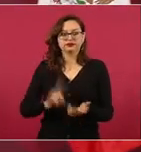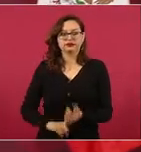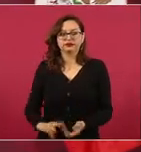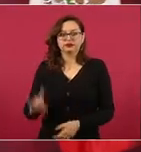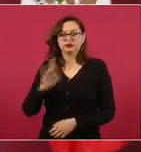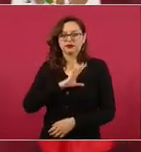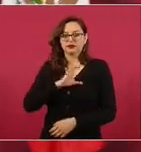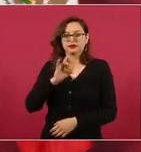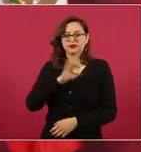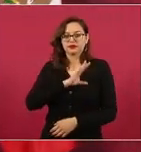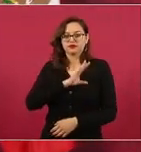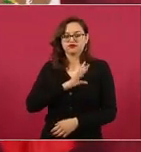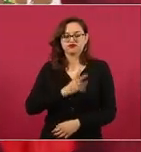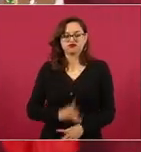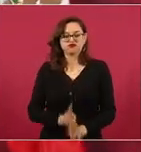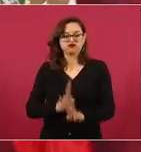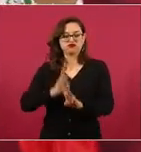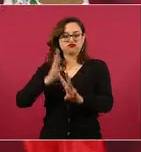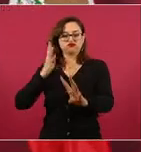de manera estoica.